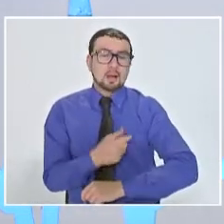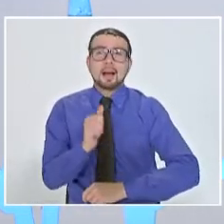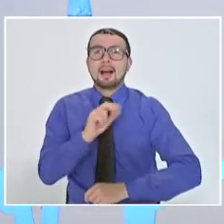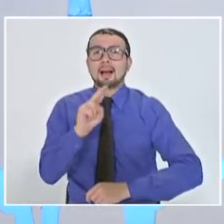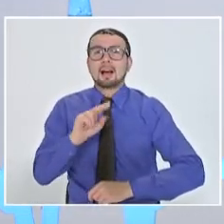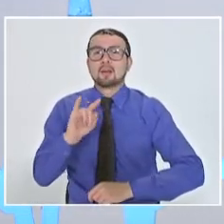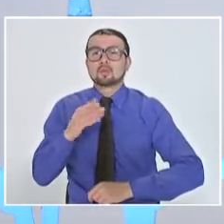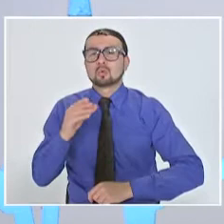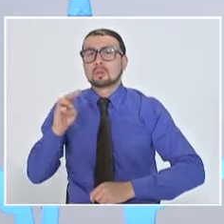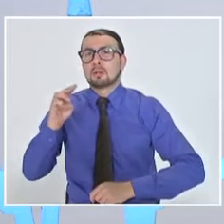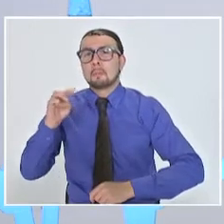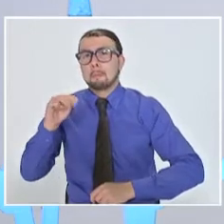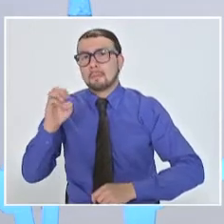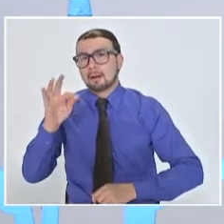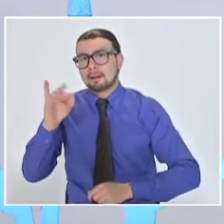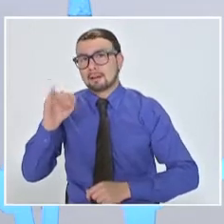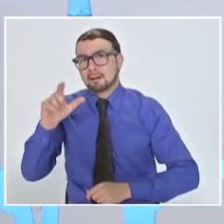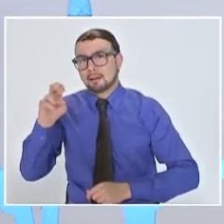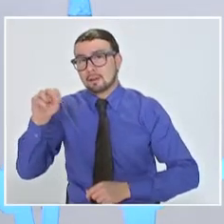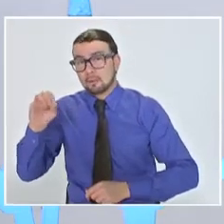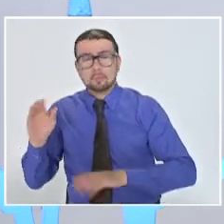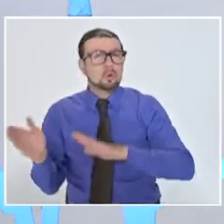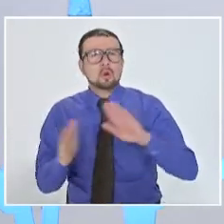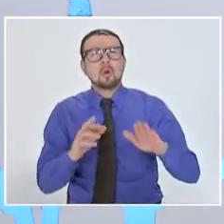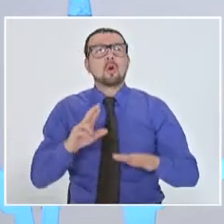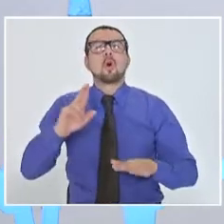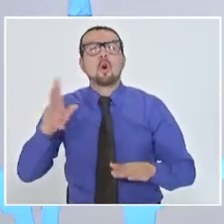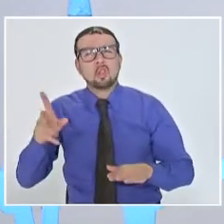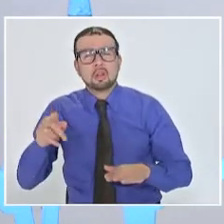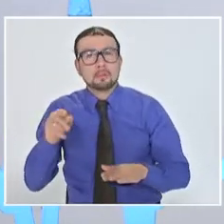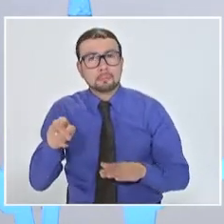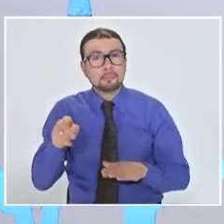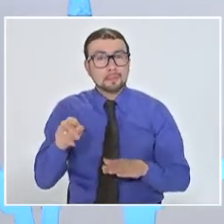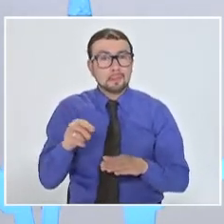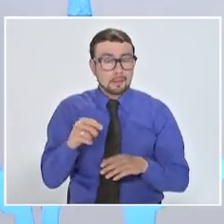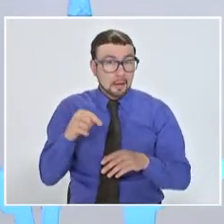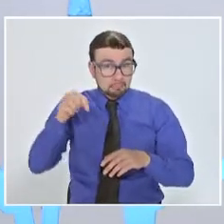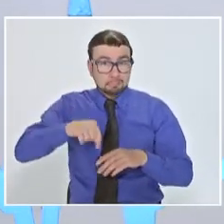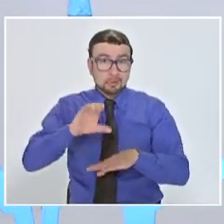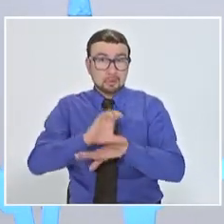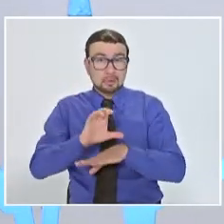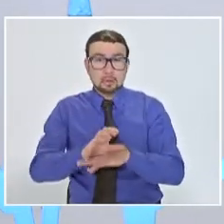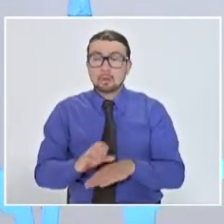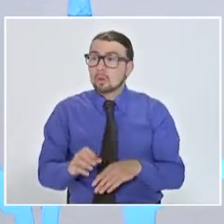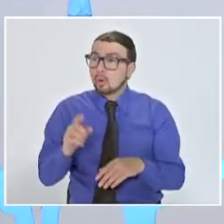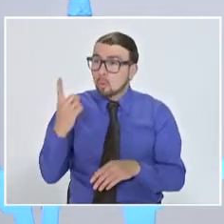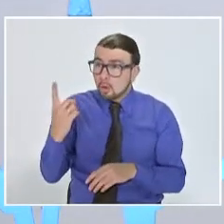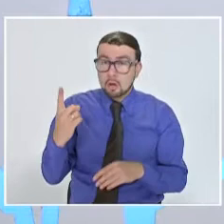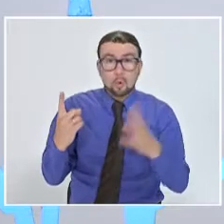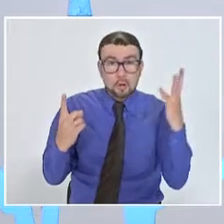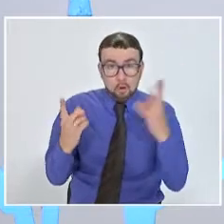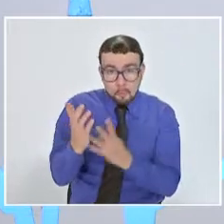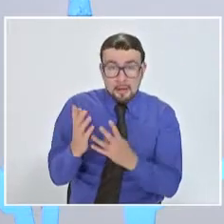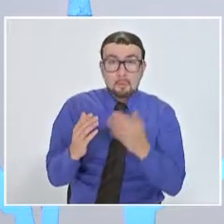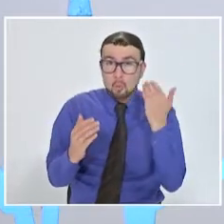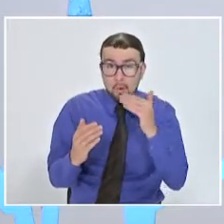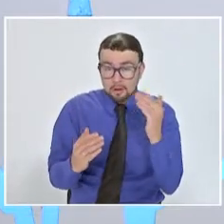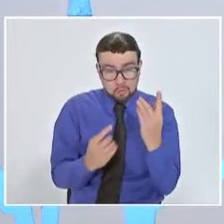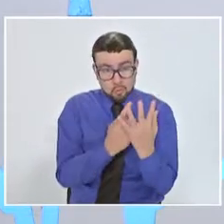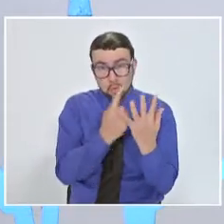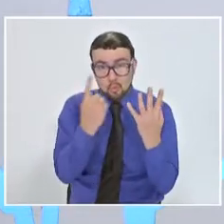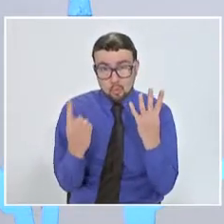tecnesio 99 y es la que preferimos hacer en la ciudad porque más o menos una de cada 4.000 mujeres puede hacer un shock o una